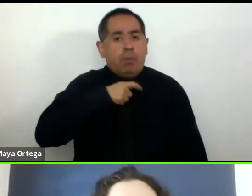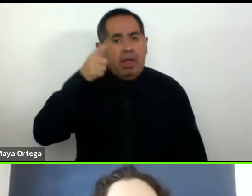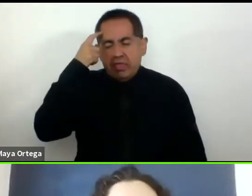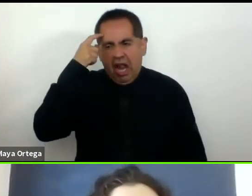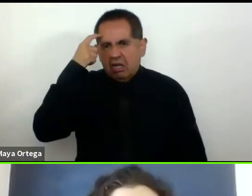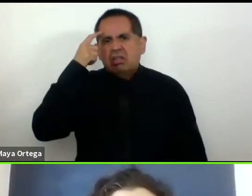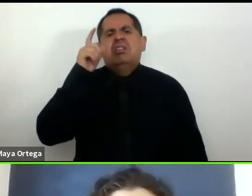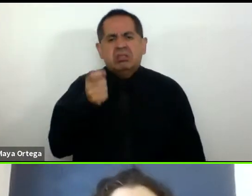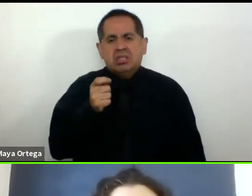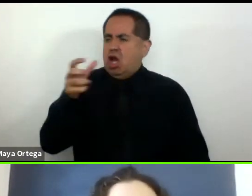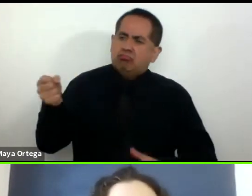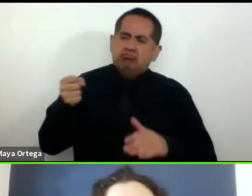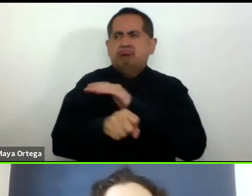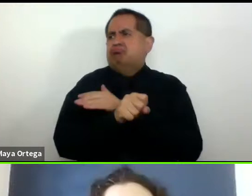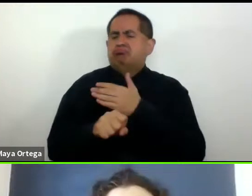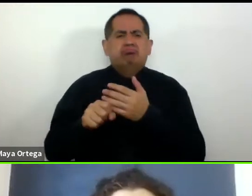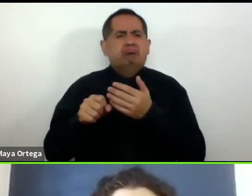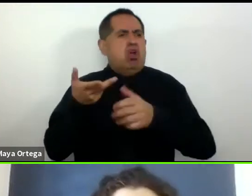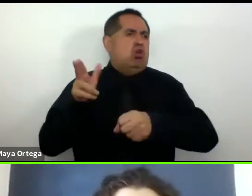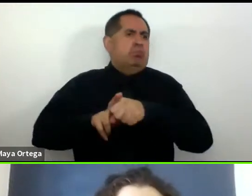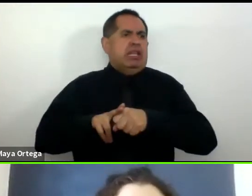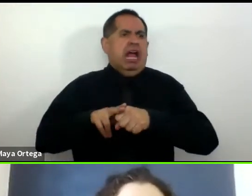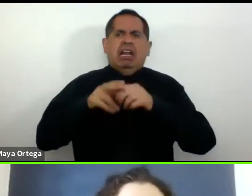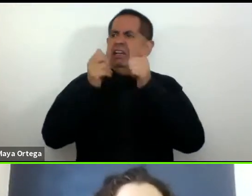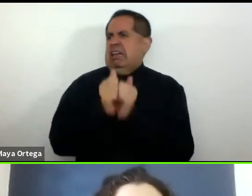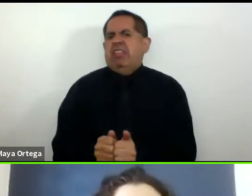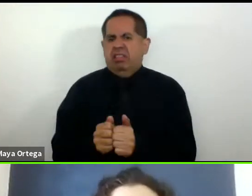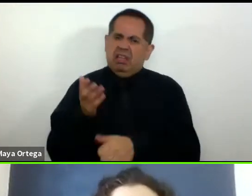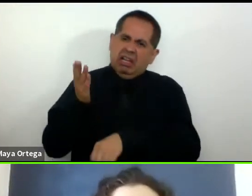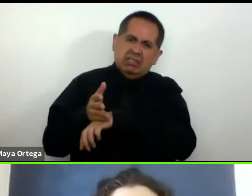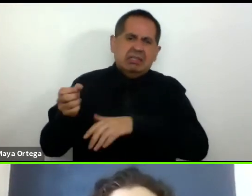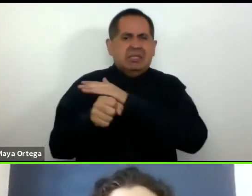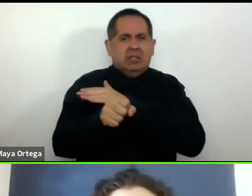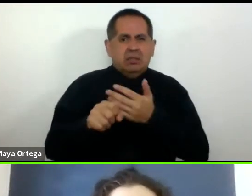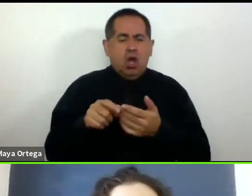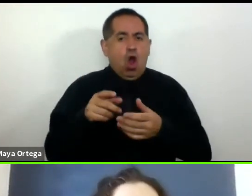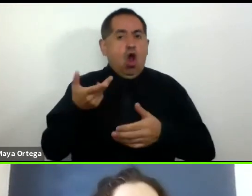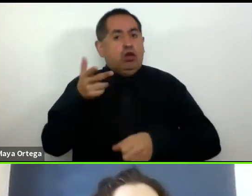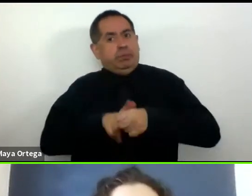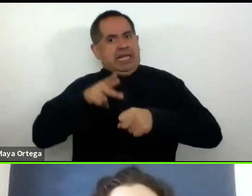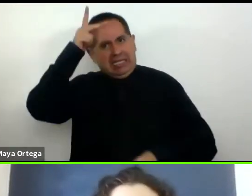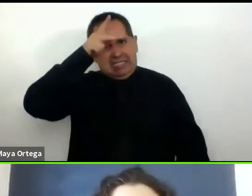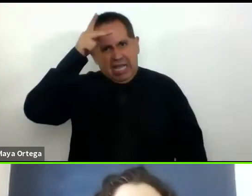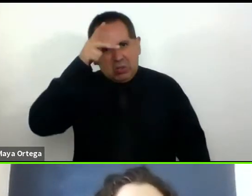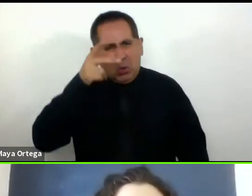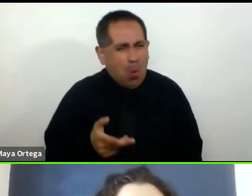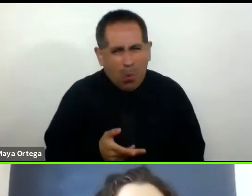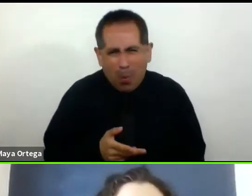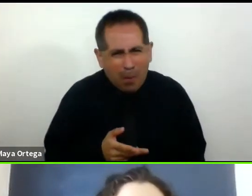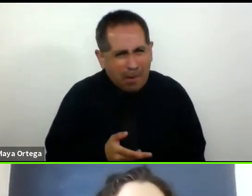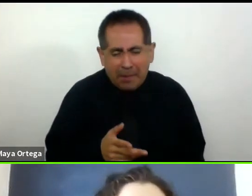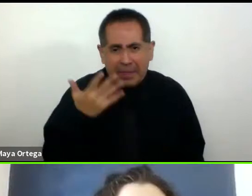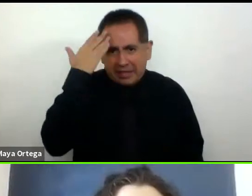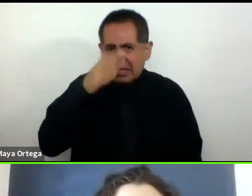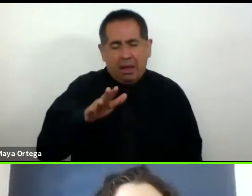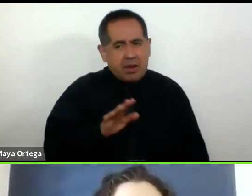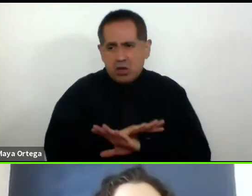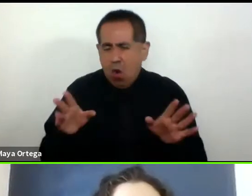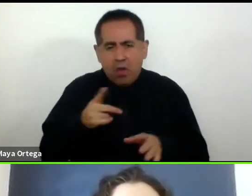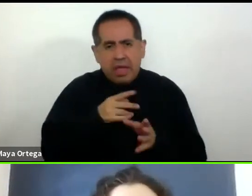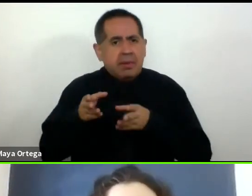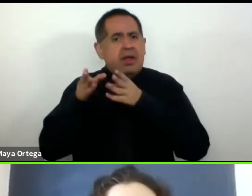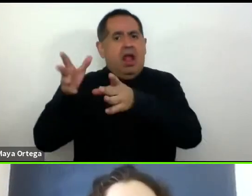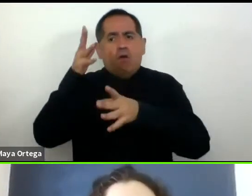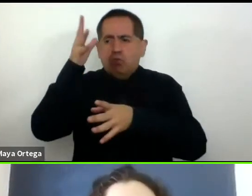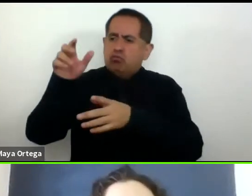a través, ¿no?, de la hospitalización y teniendo como eje el hospital psiquiátrico, cuando se sabe hoy en día que hay que caminar hacia un modelo